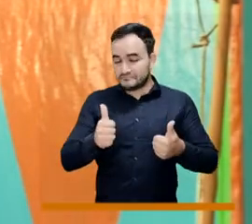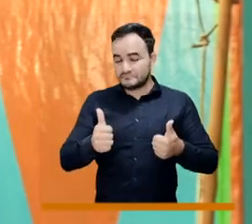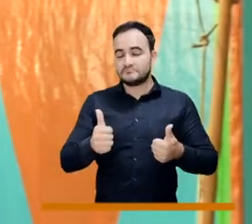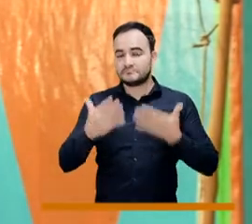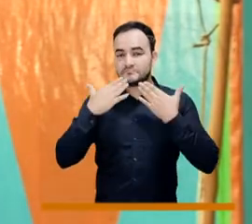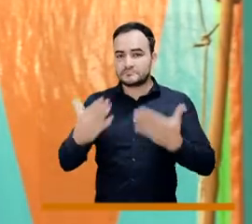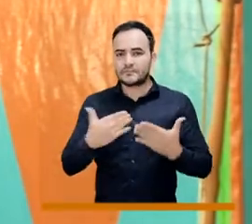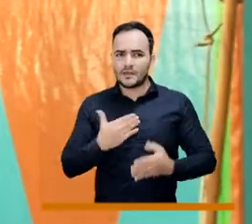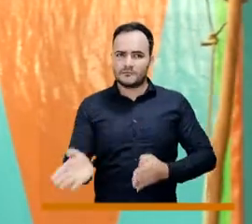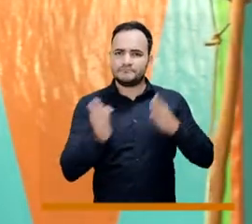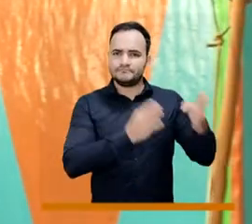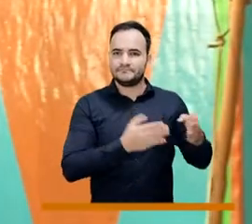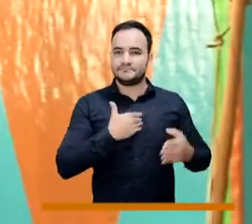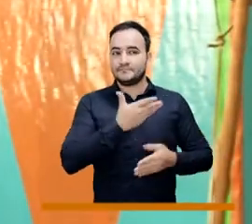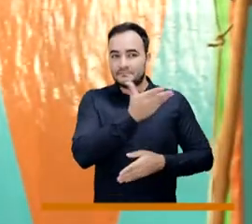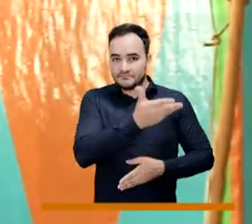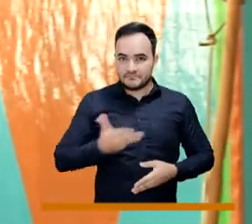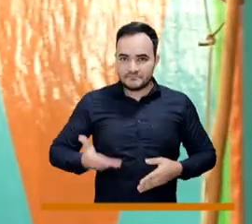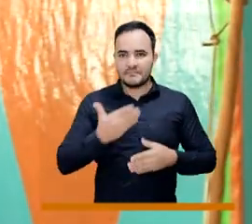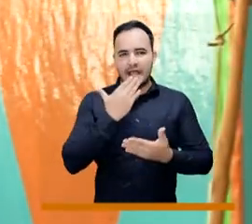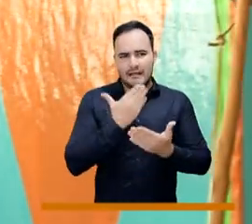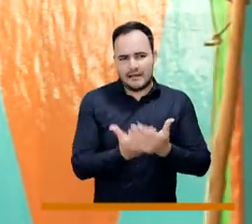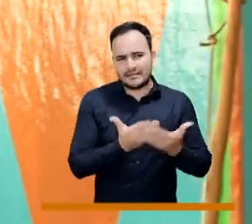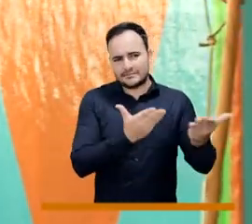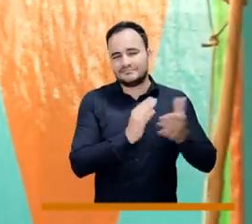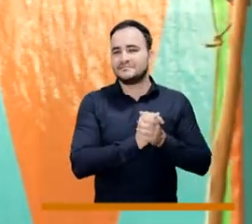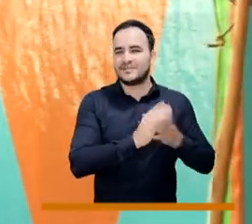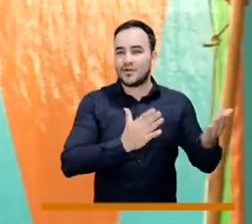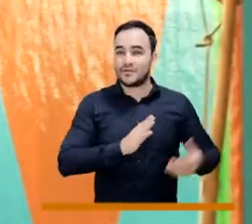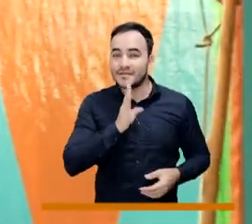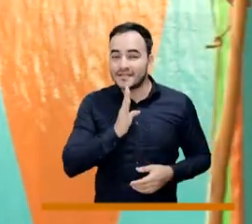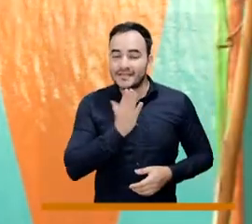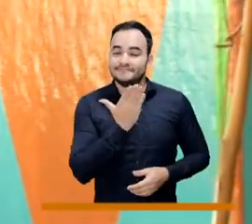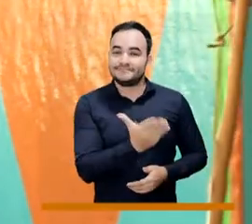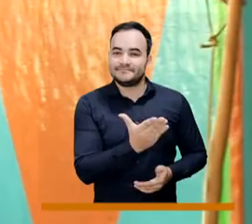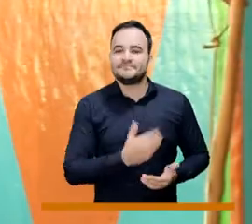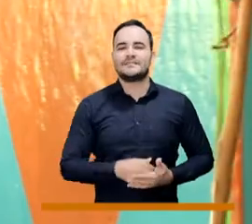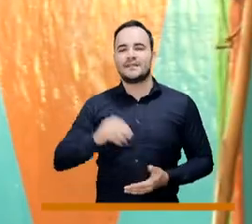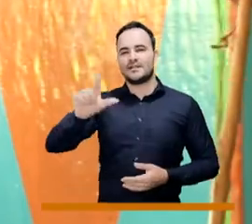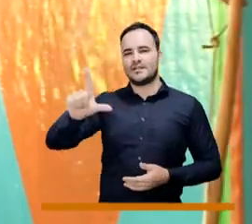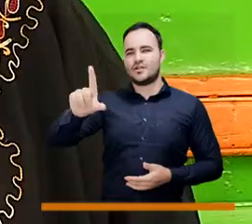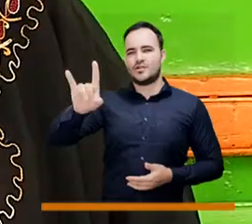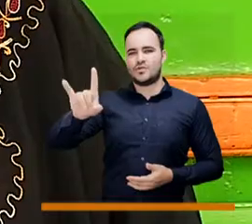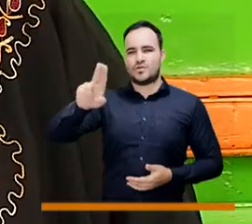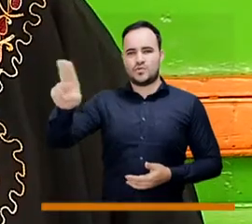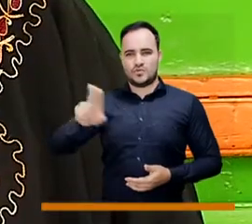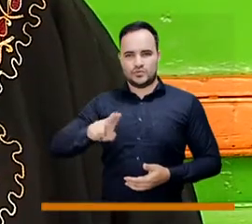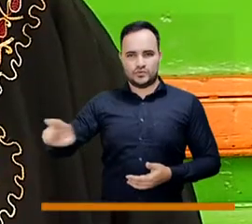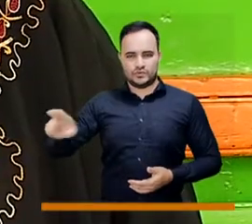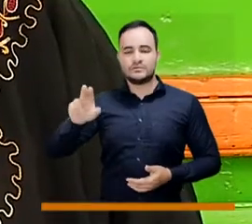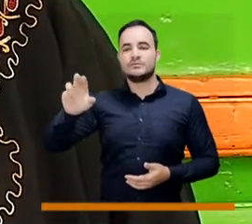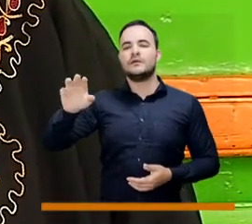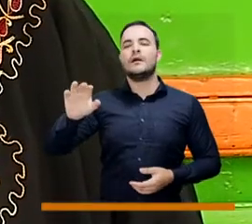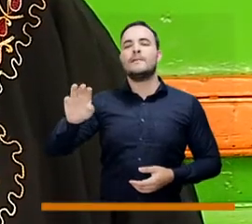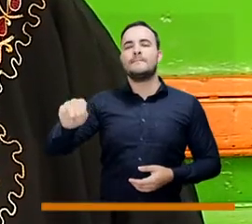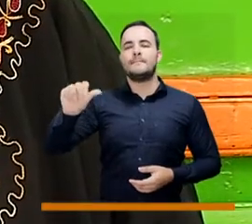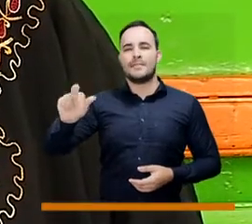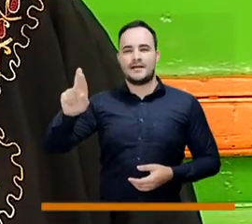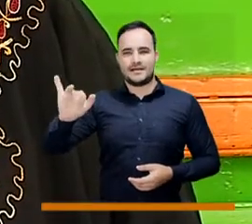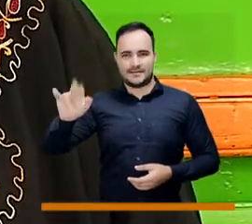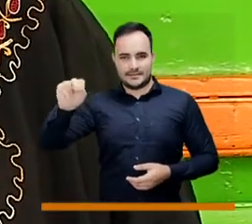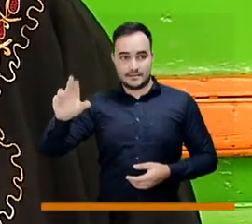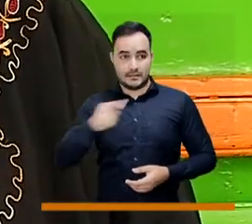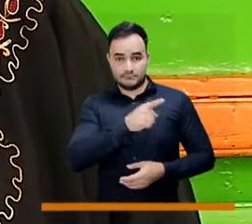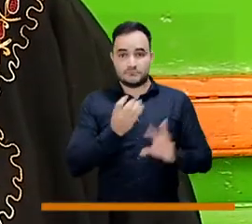a nuestra invitada? Porque tenemos hoy a Luz Marina Cepeda, licenciada